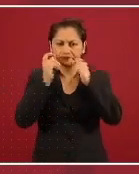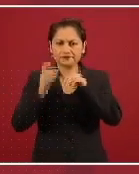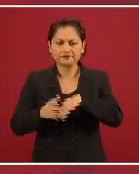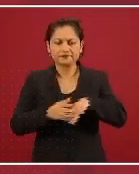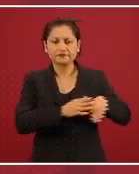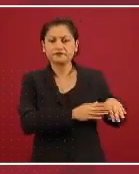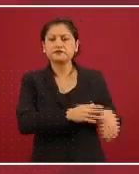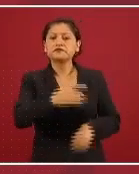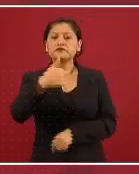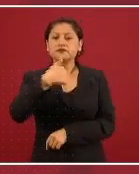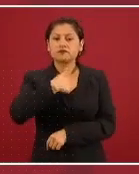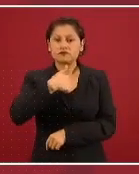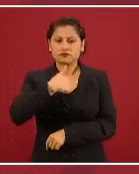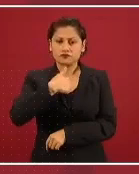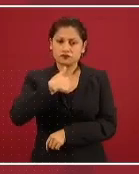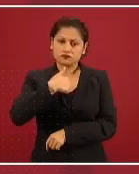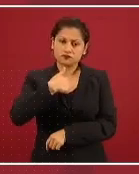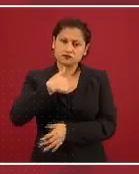que hemos tenido